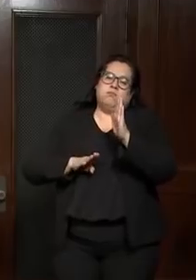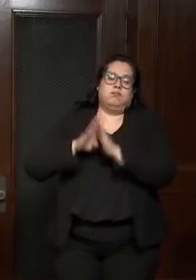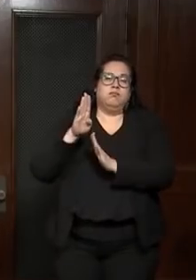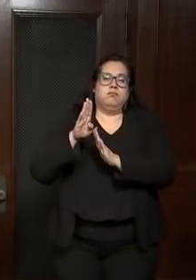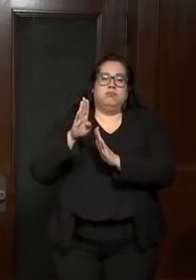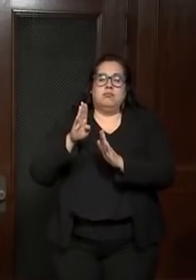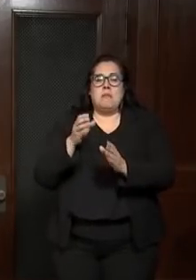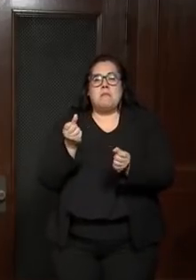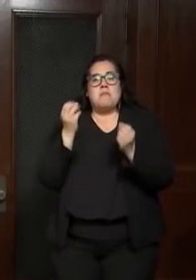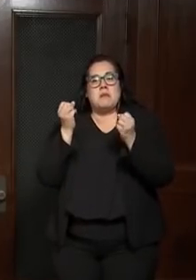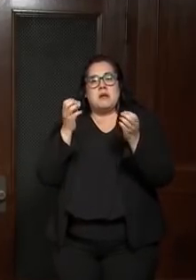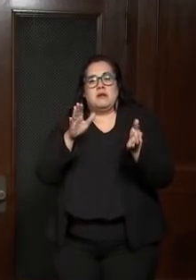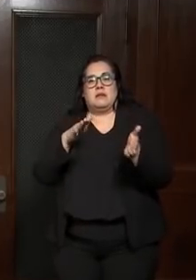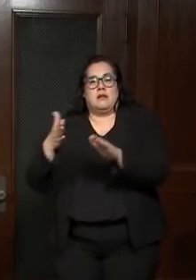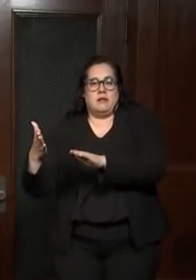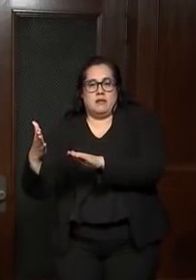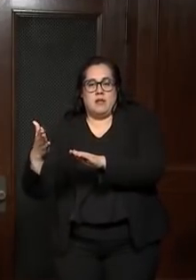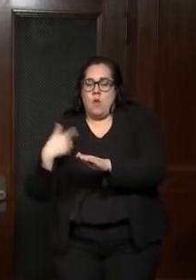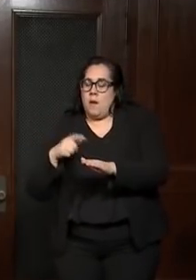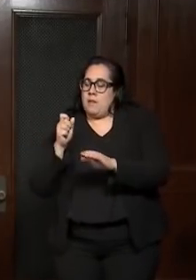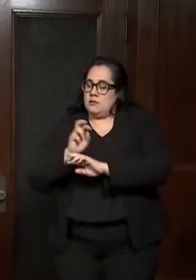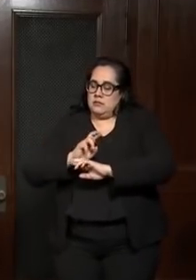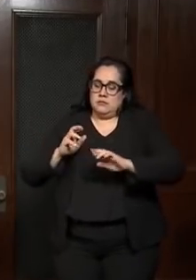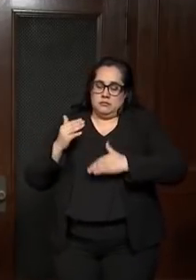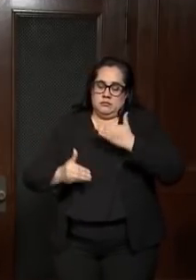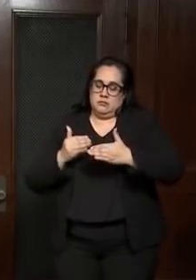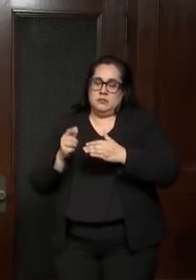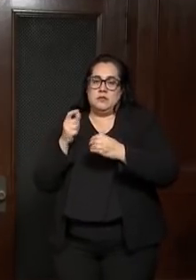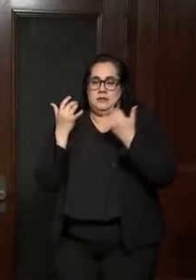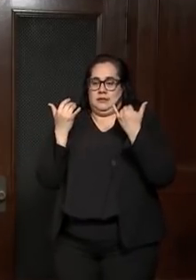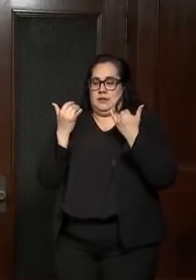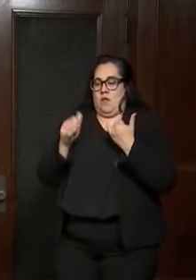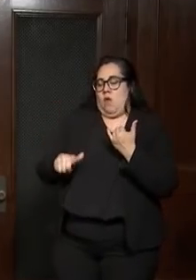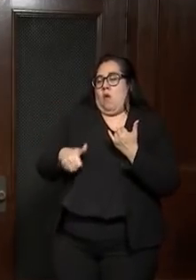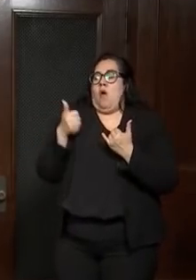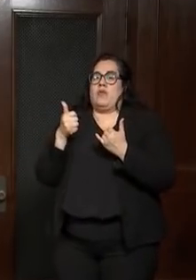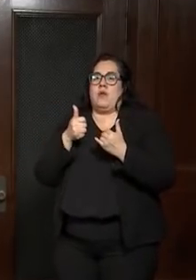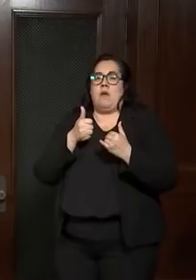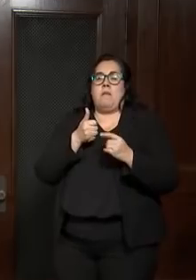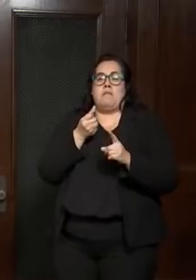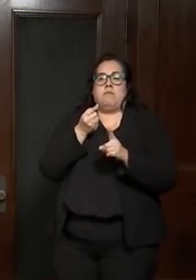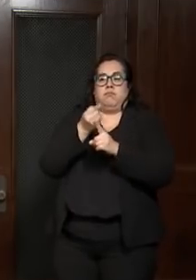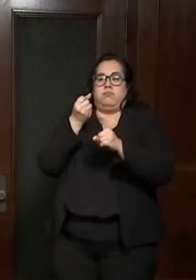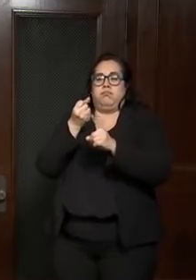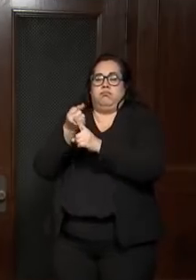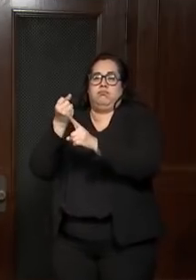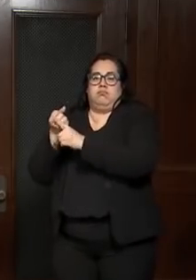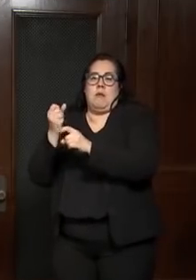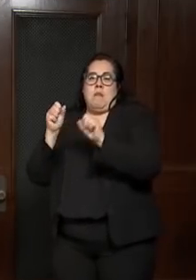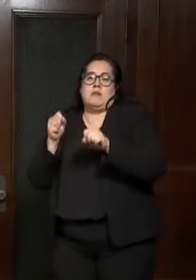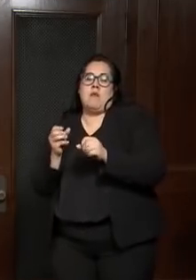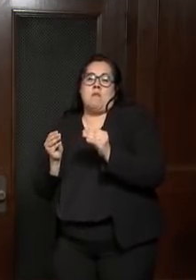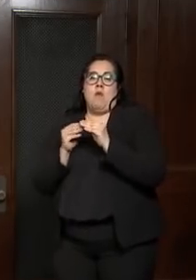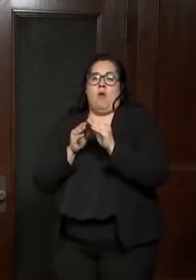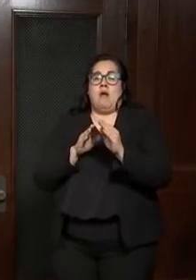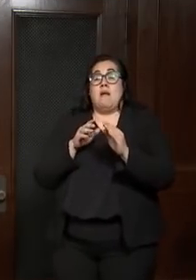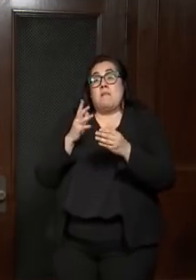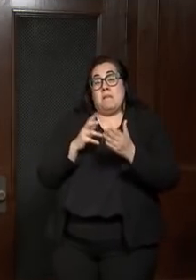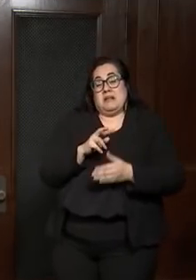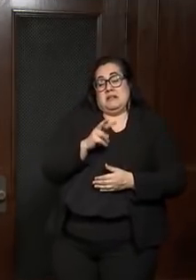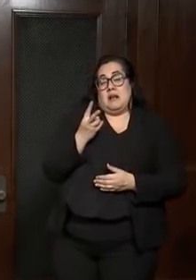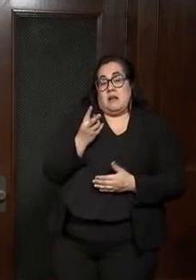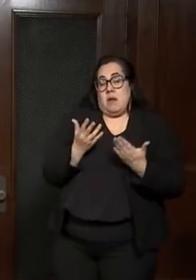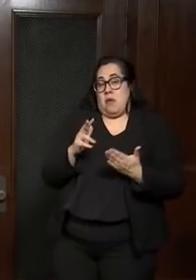mortal. Y debemos prepararnos para otras olas de infección, quizás una segunda